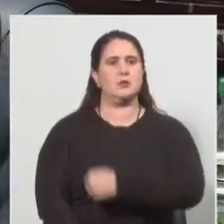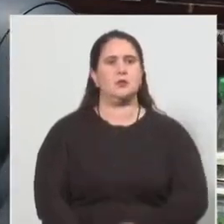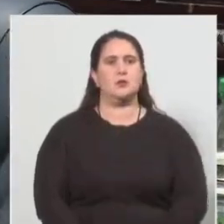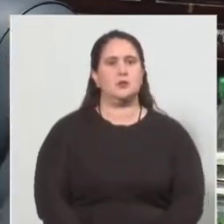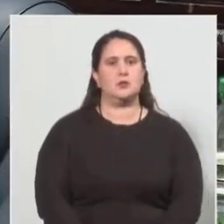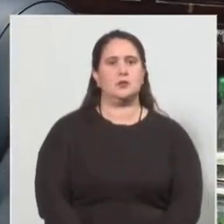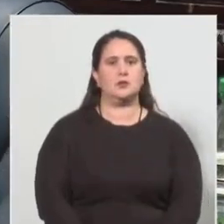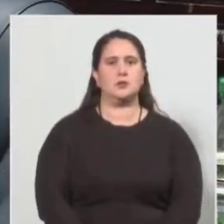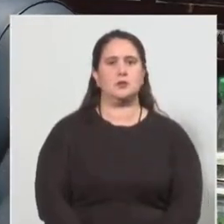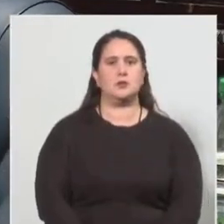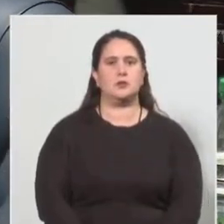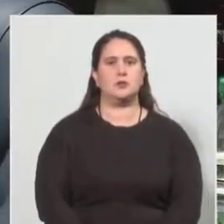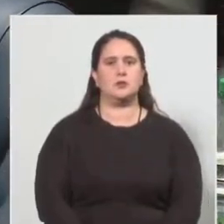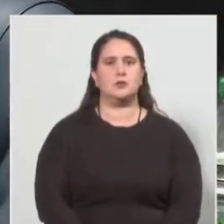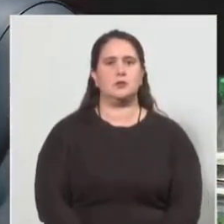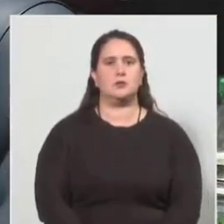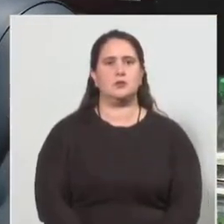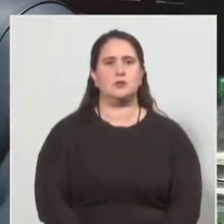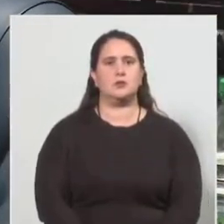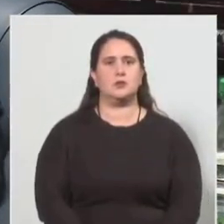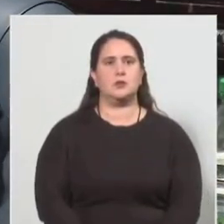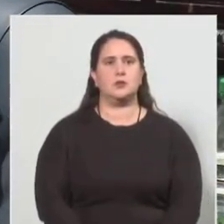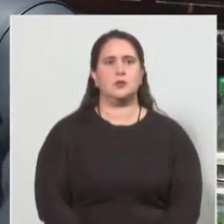Llévate todo.